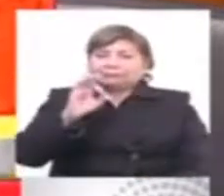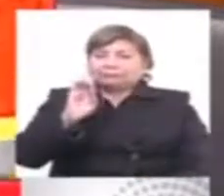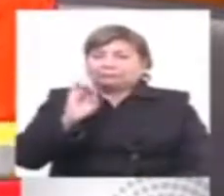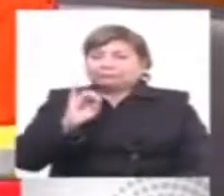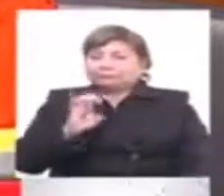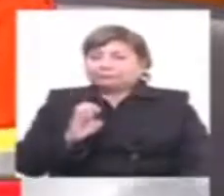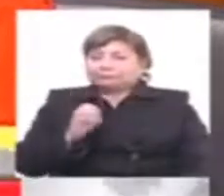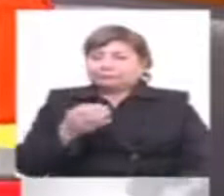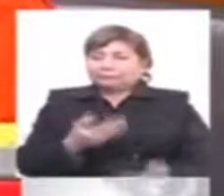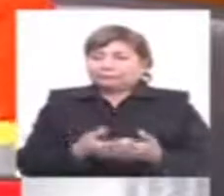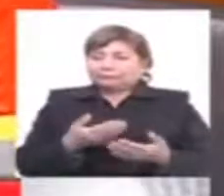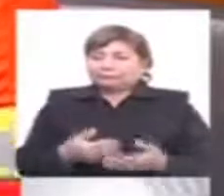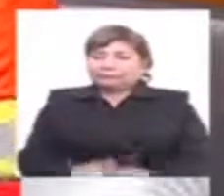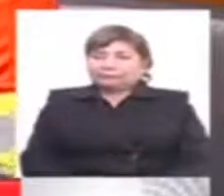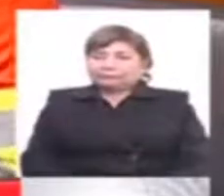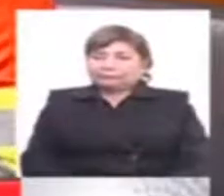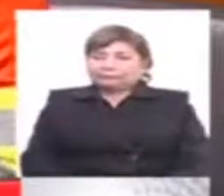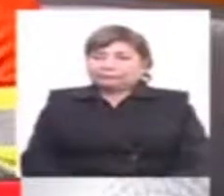pre-